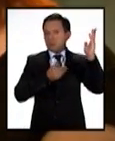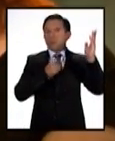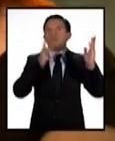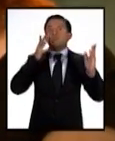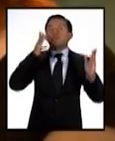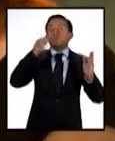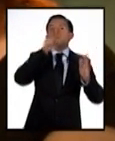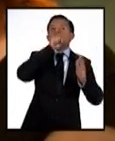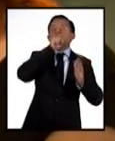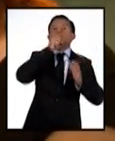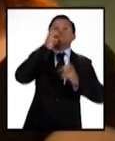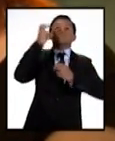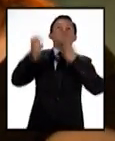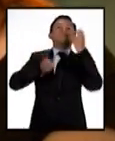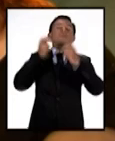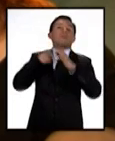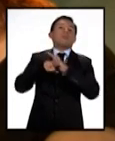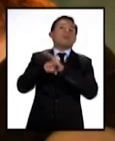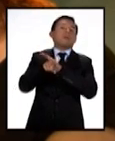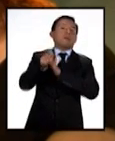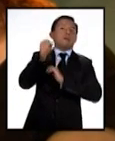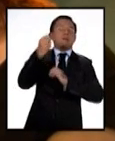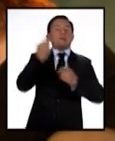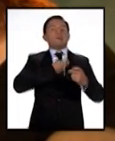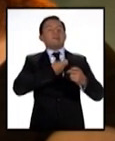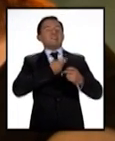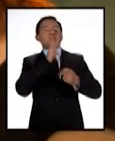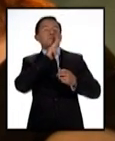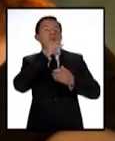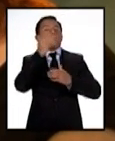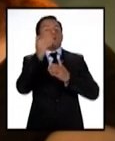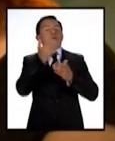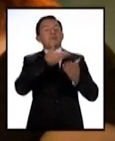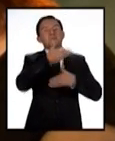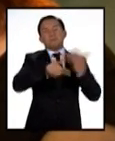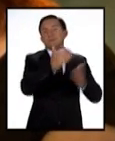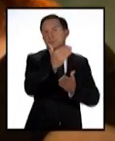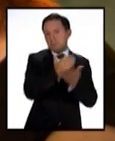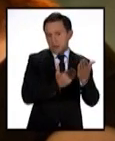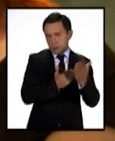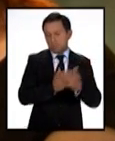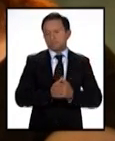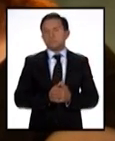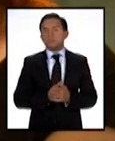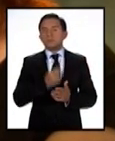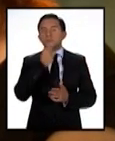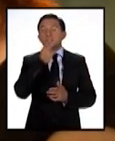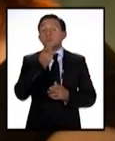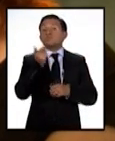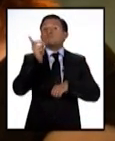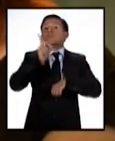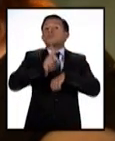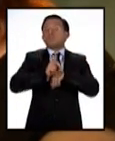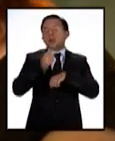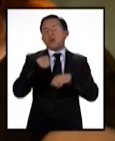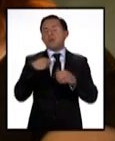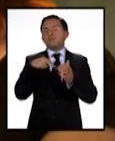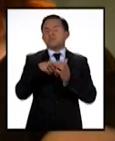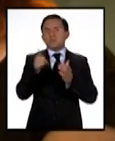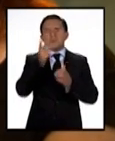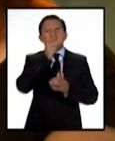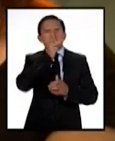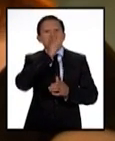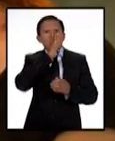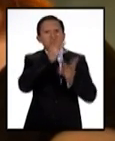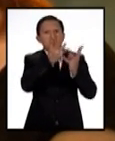Yo dejo todo en ese momento, dejo una chica encargada y me voy a la escuela. Estaban todos los padres hablando que era más preferible que se